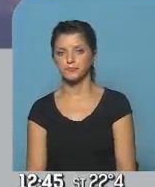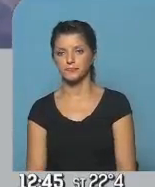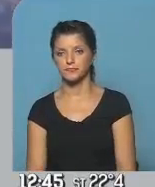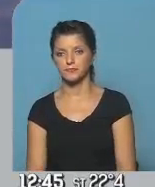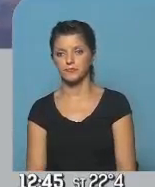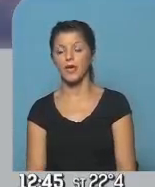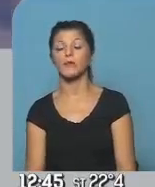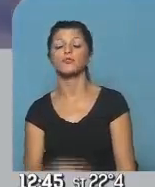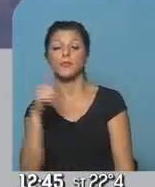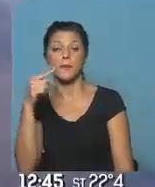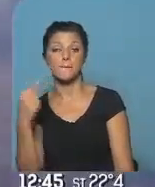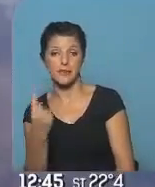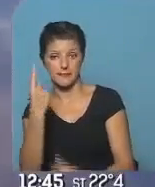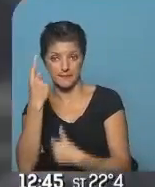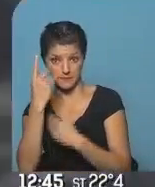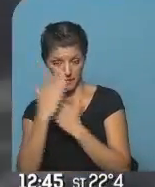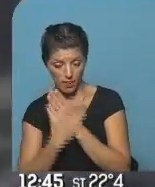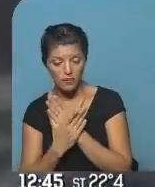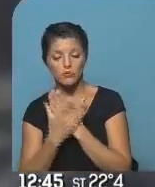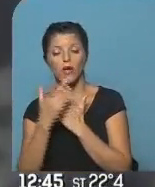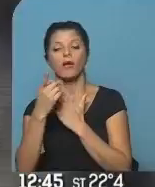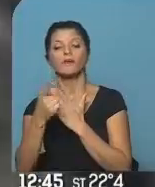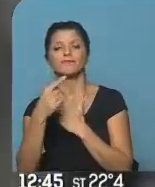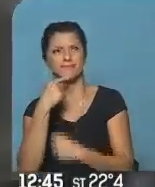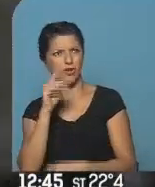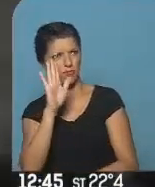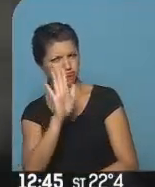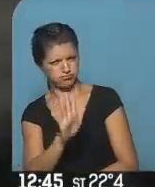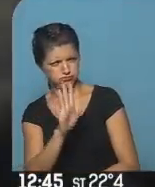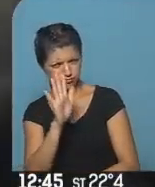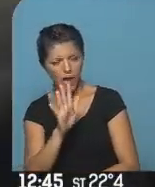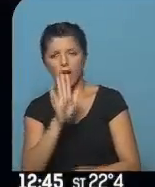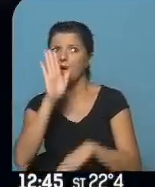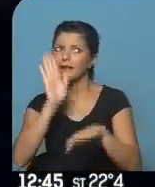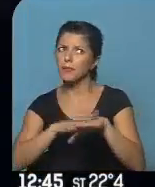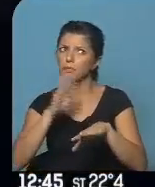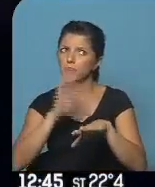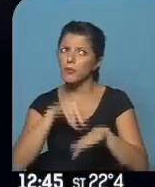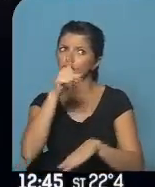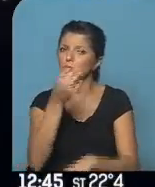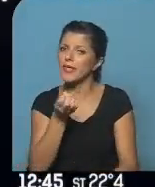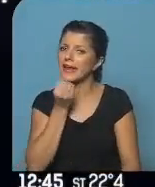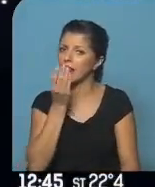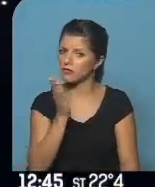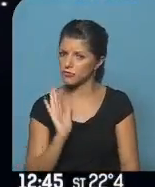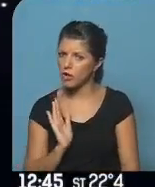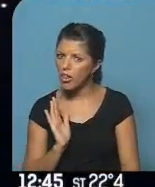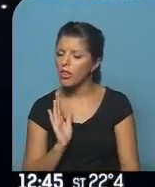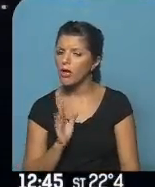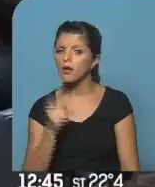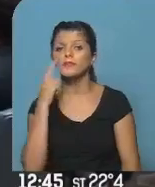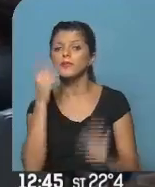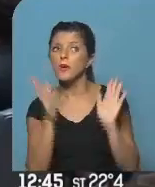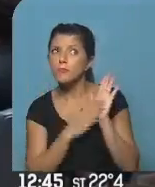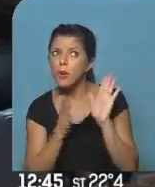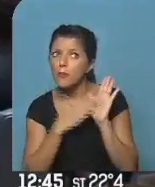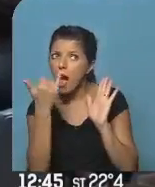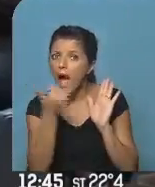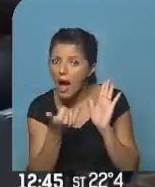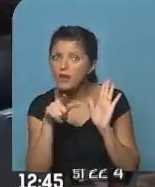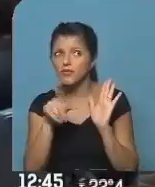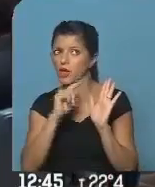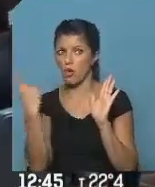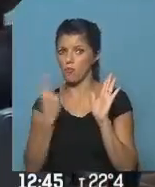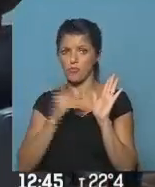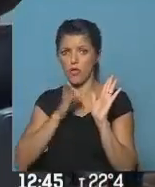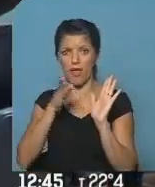fue el reclamo de que sean responsables en las declaraciones, y pidió que presenten pruebas si esto efectivamente había